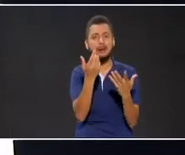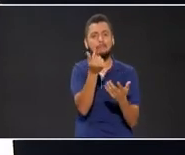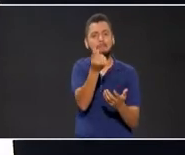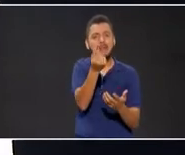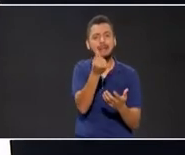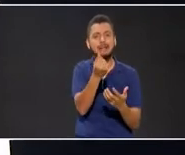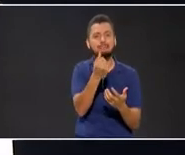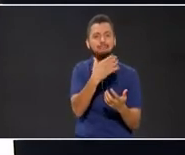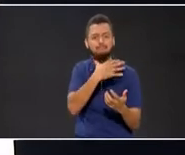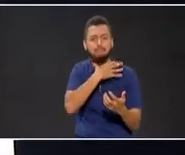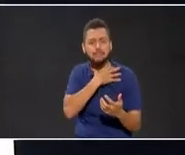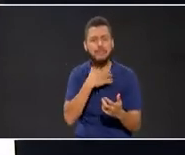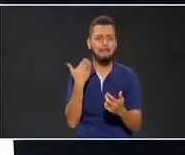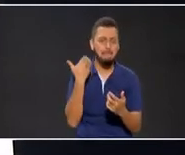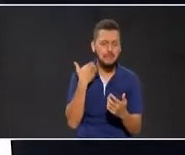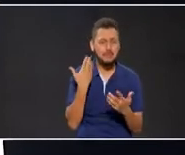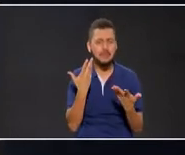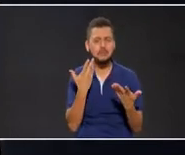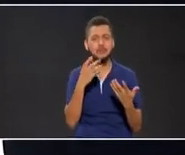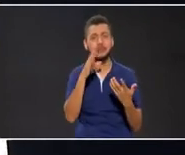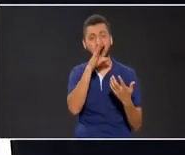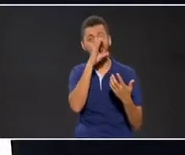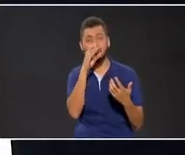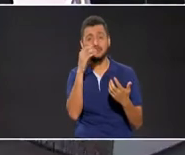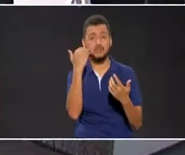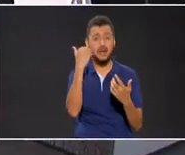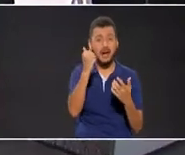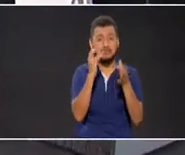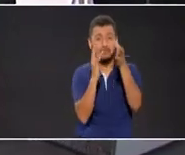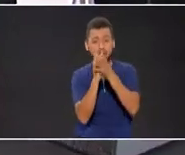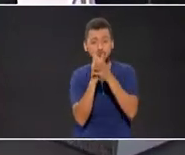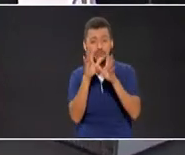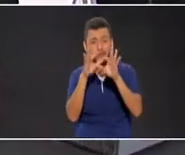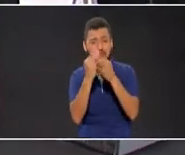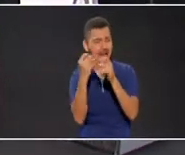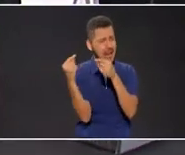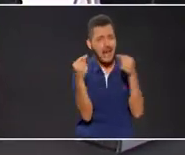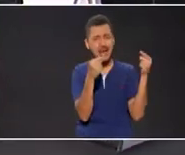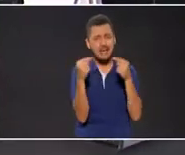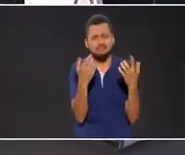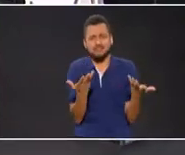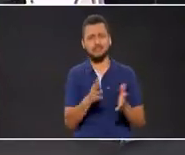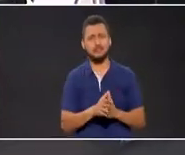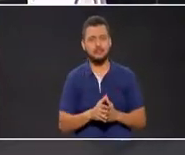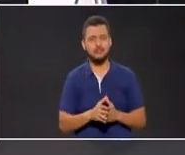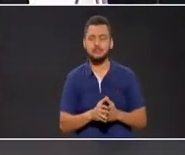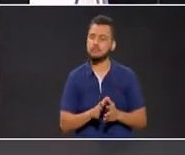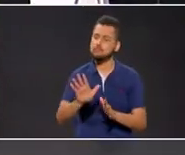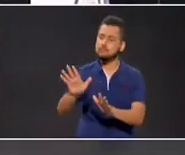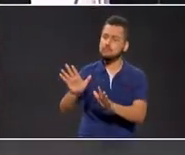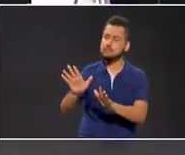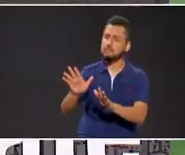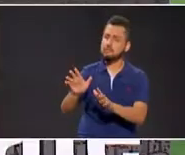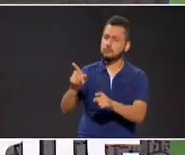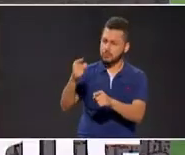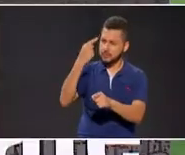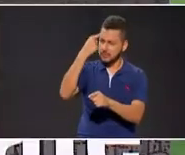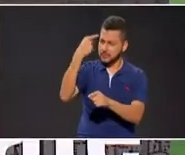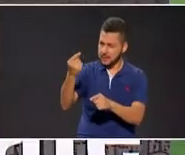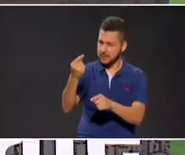padres hijos que hay que combatirlo pero no parte usted de la suposición de que el problema es de ingresos porque